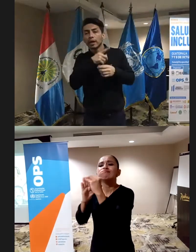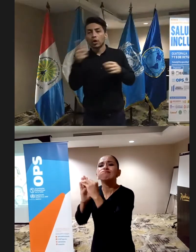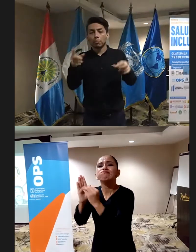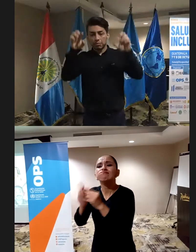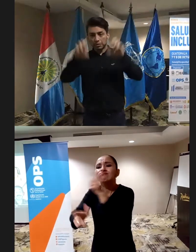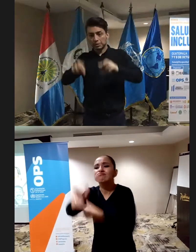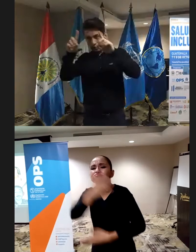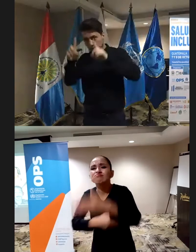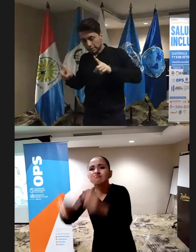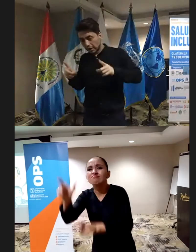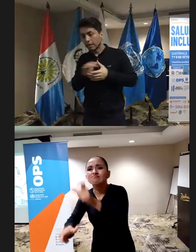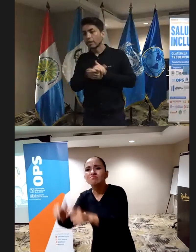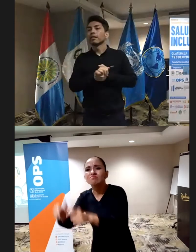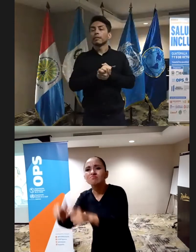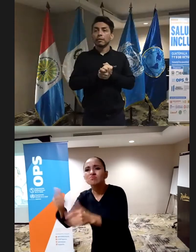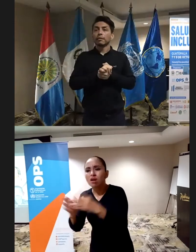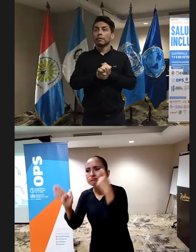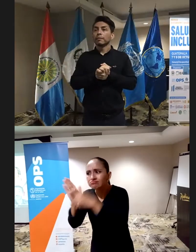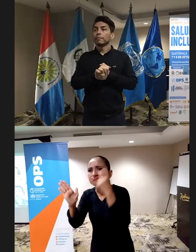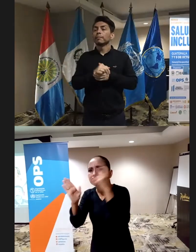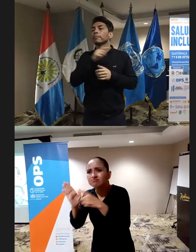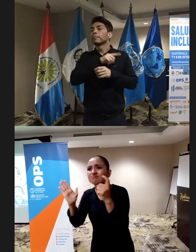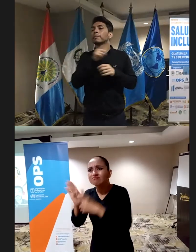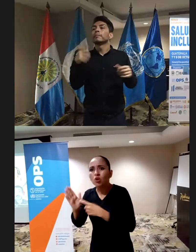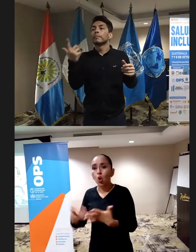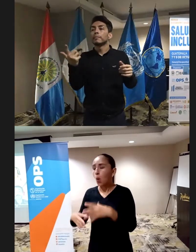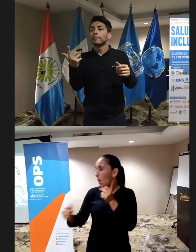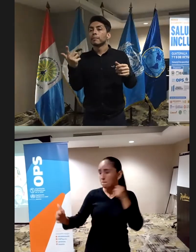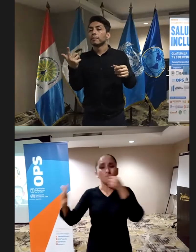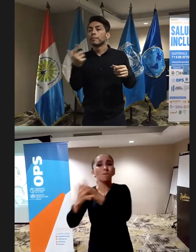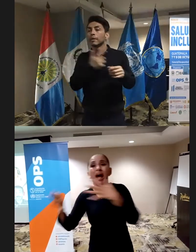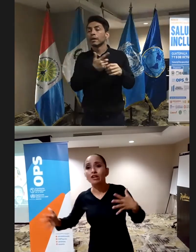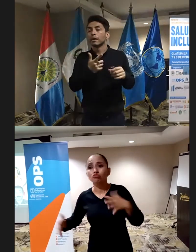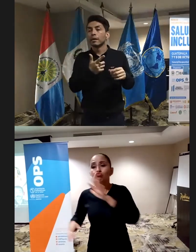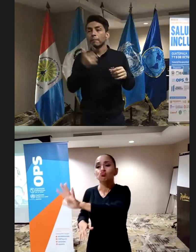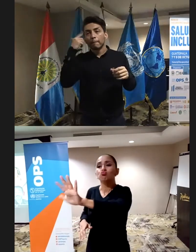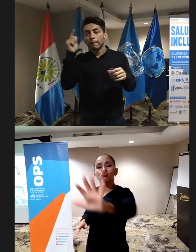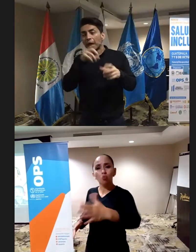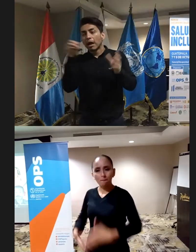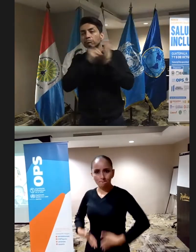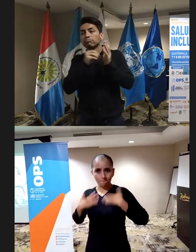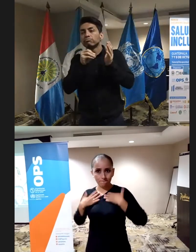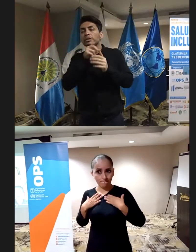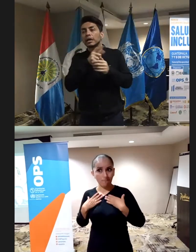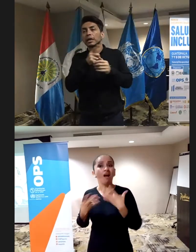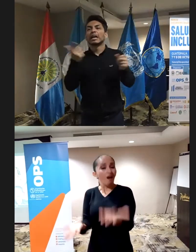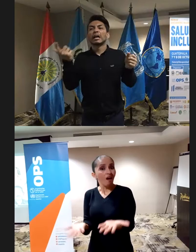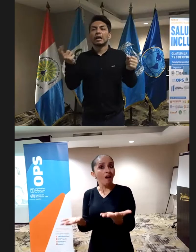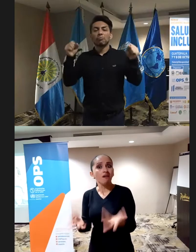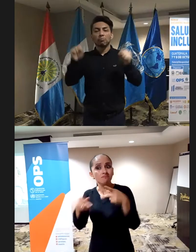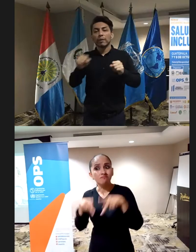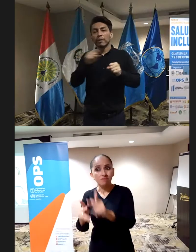discapacidad identificadas, lo que tuvo un impacto en su programación. Y eso permite